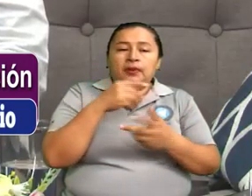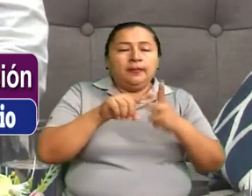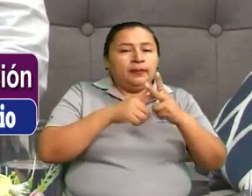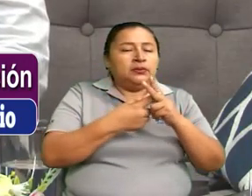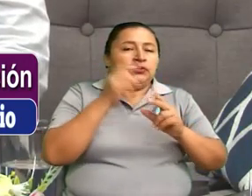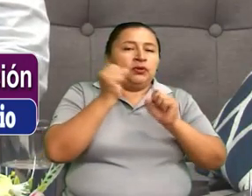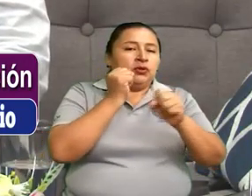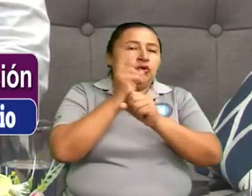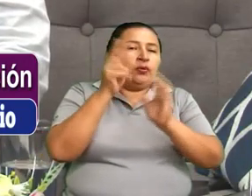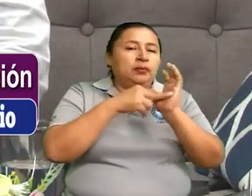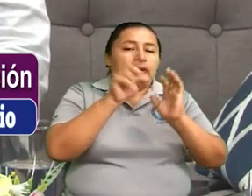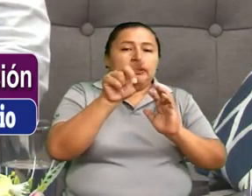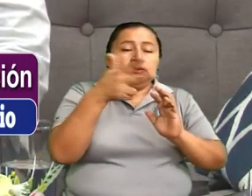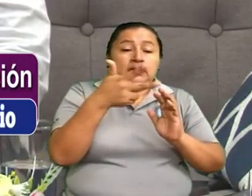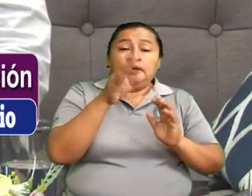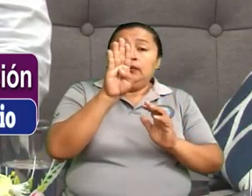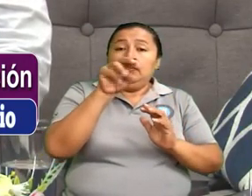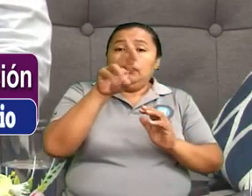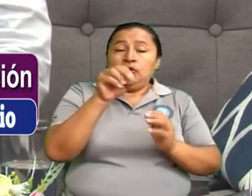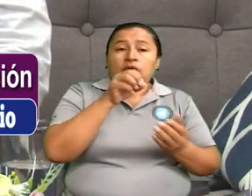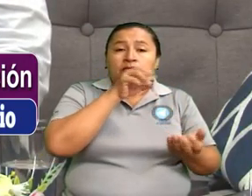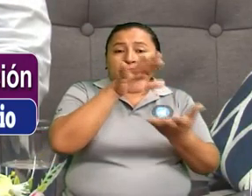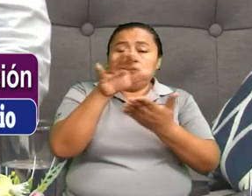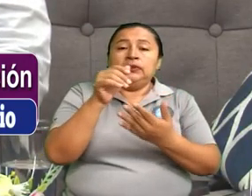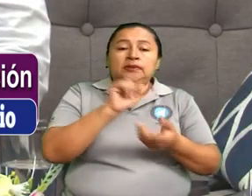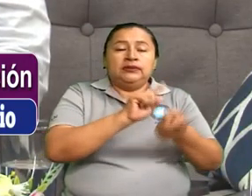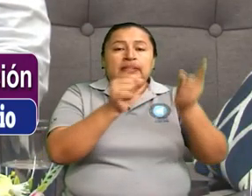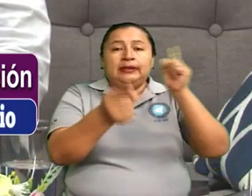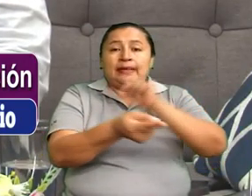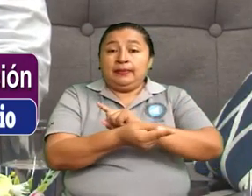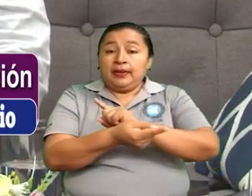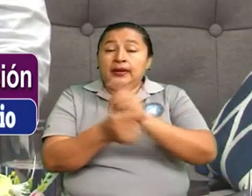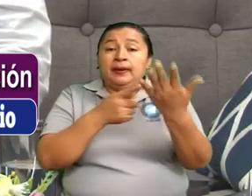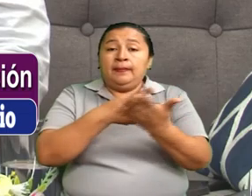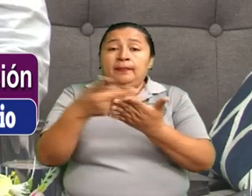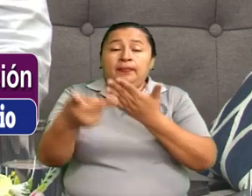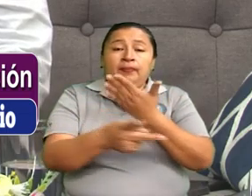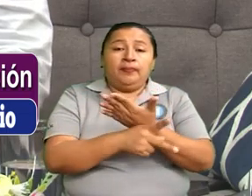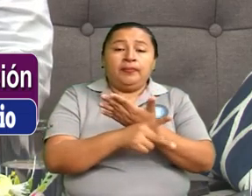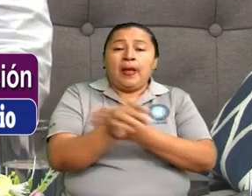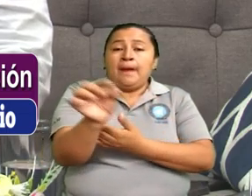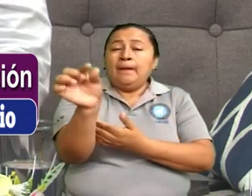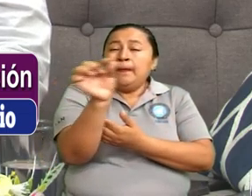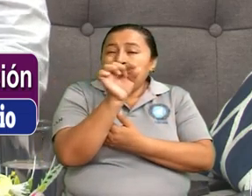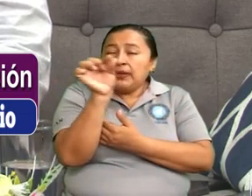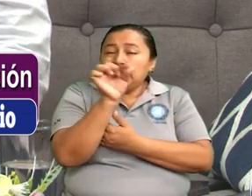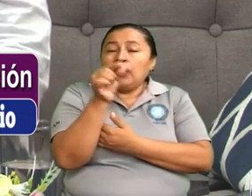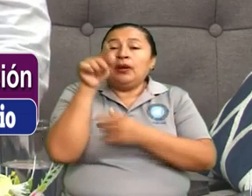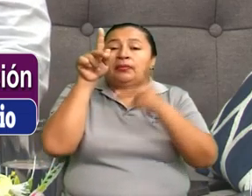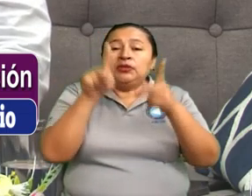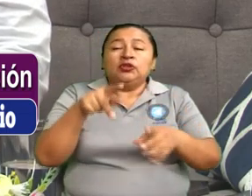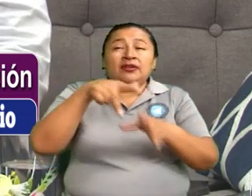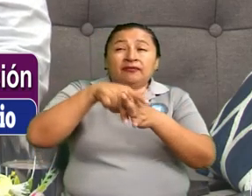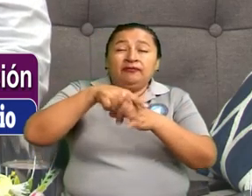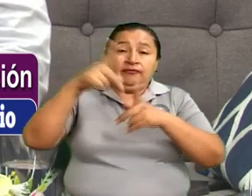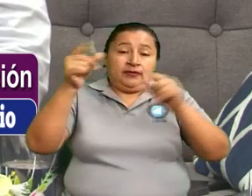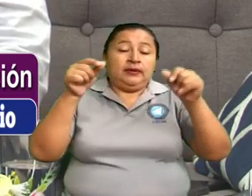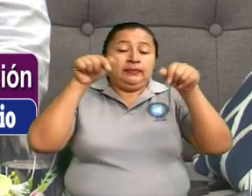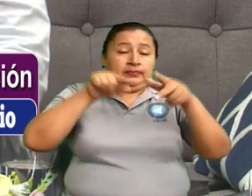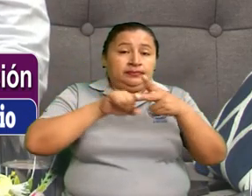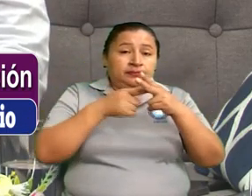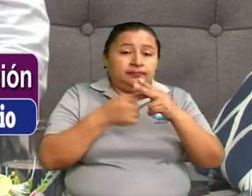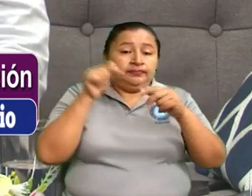2017, el bono productivo se transforma en el programa de microcréditos para los emprendimientos en el campo. A partir de ahí se